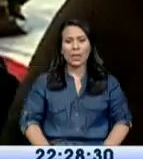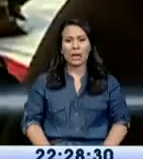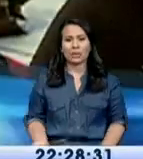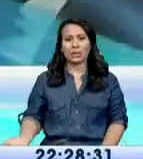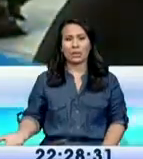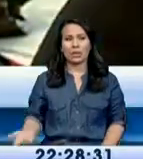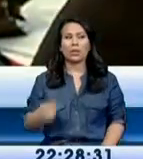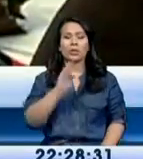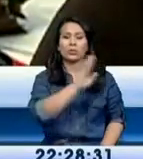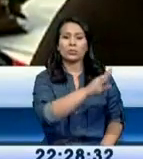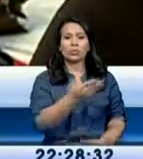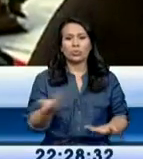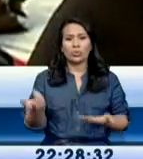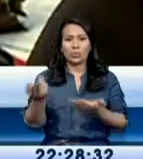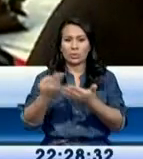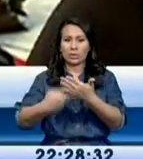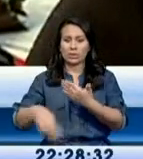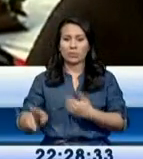de nosotros.